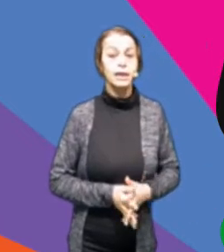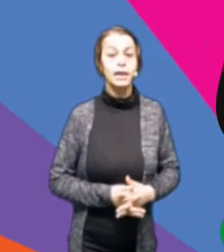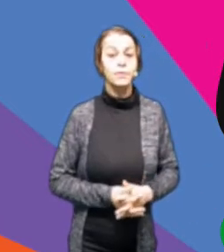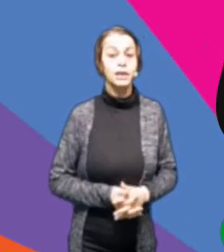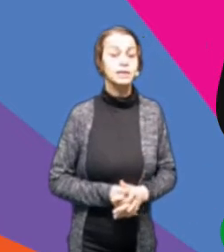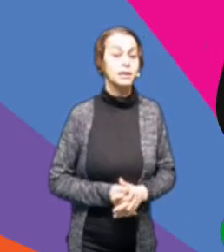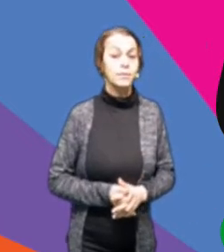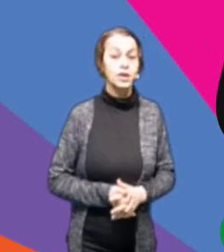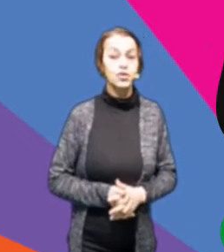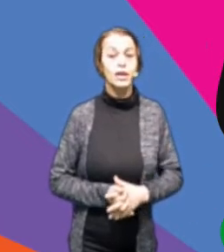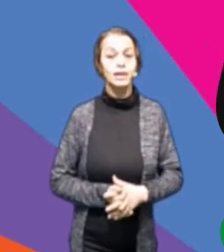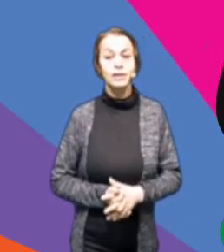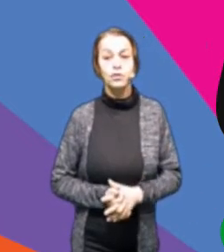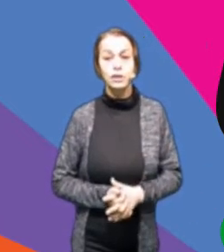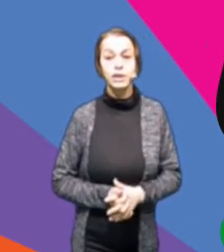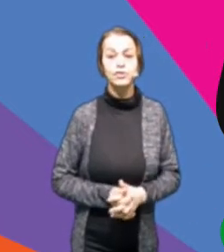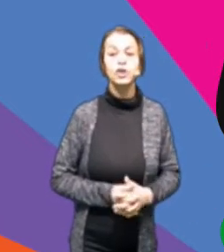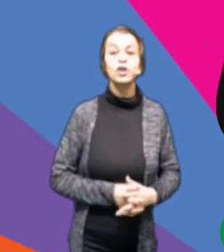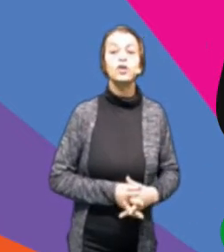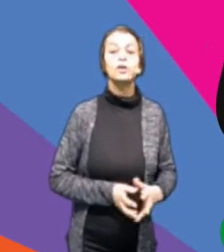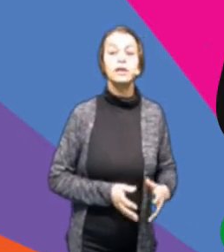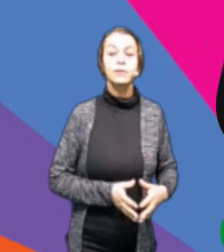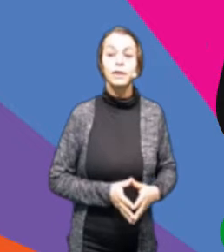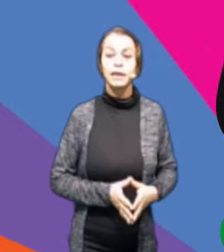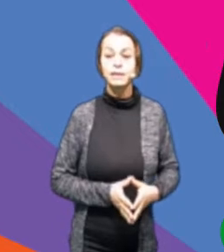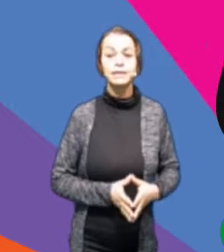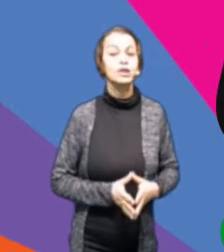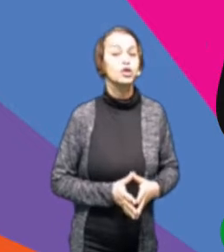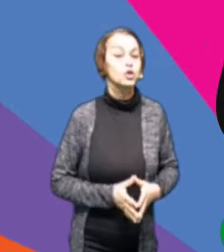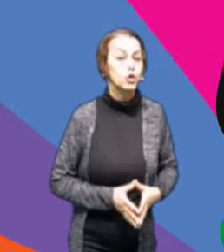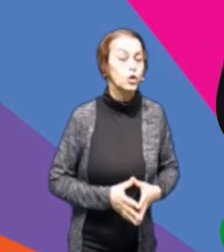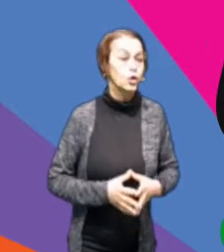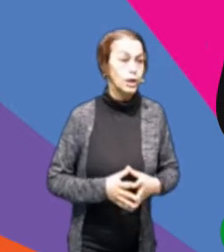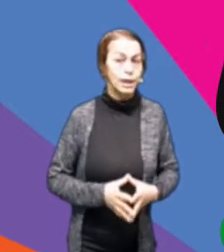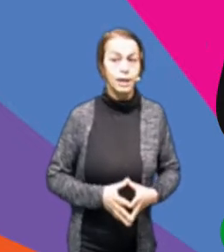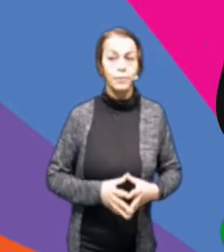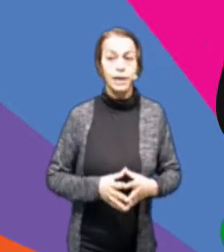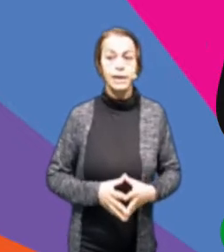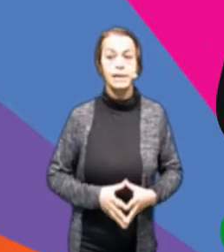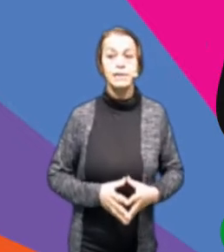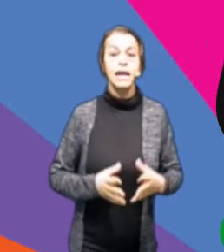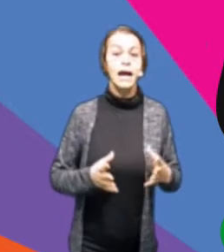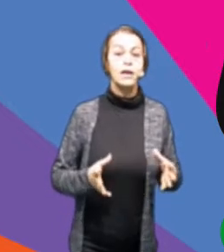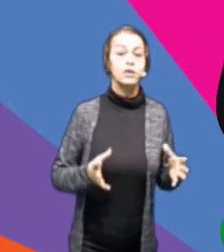en la Plaza de Mayo hasta el Congreso, con réplicas en todo el